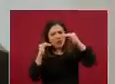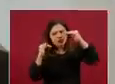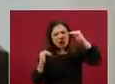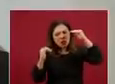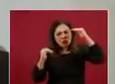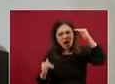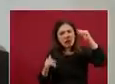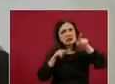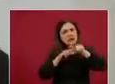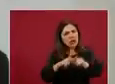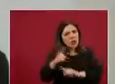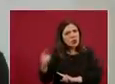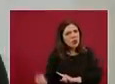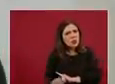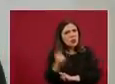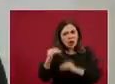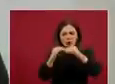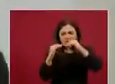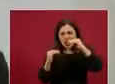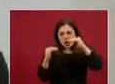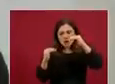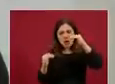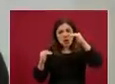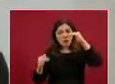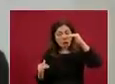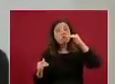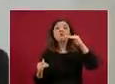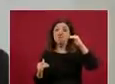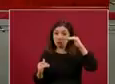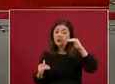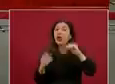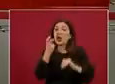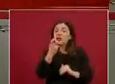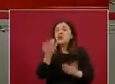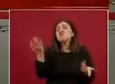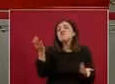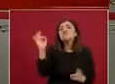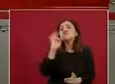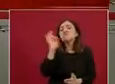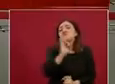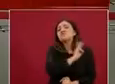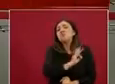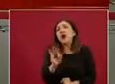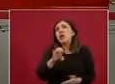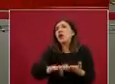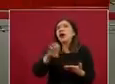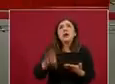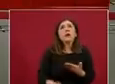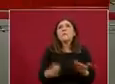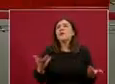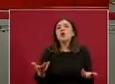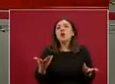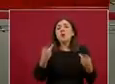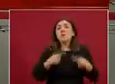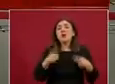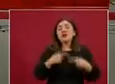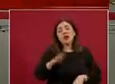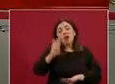mantiene ese descenso en las últimas semanas, a lo mejor todavía, por ejemplo, la